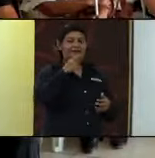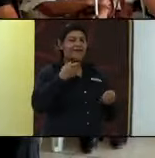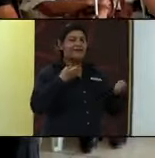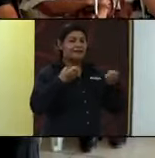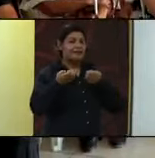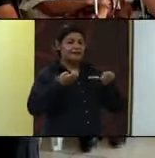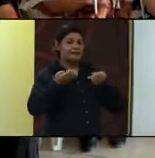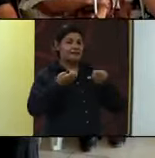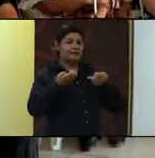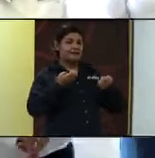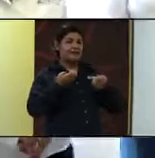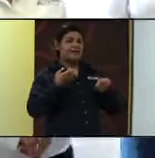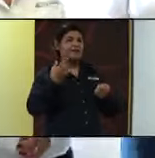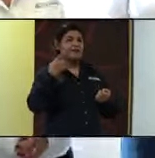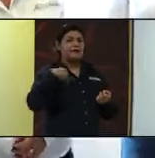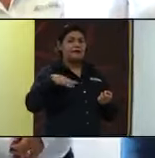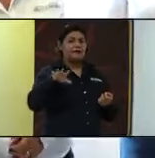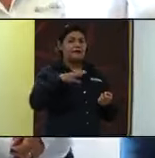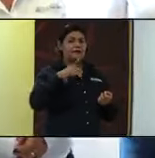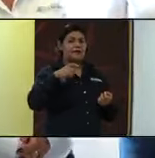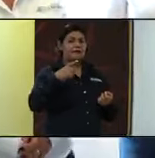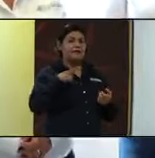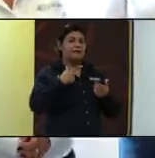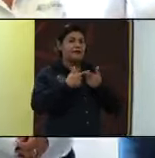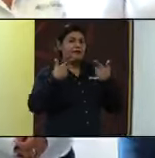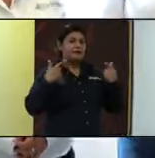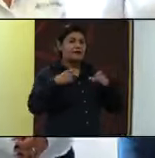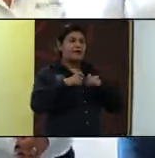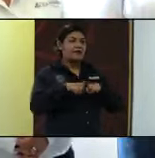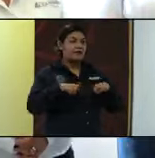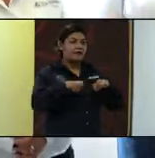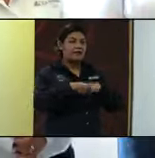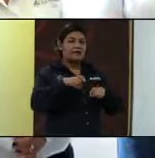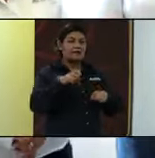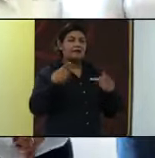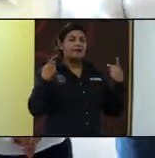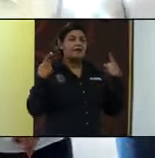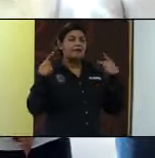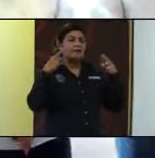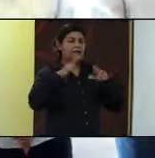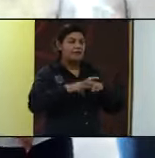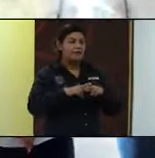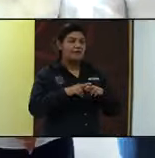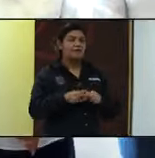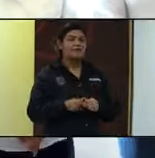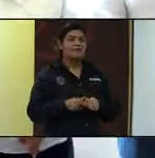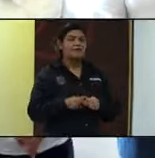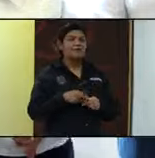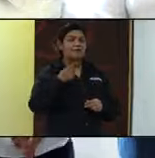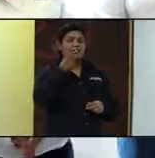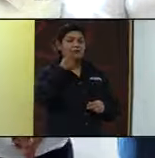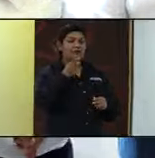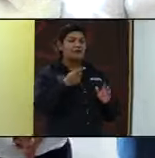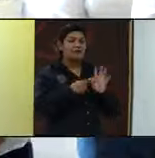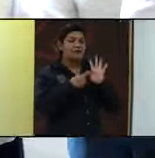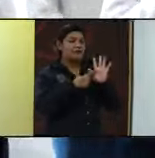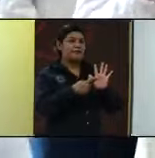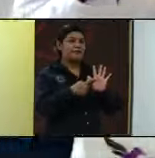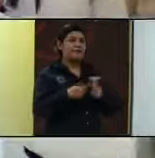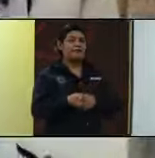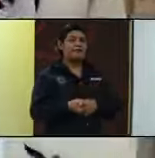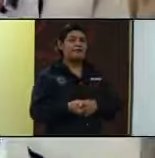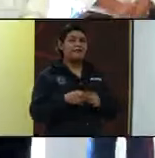ejercicios diseñada especialmente por un gran equipo de instructores profesionales. Y les comparto un resumen